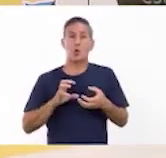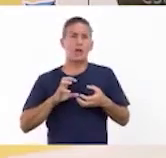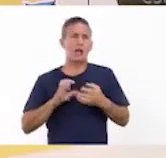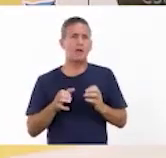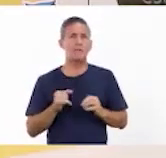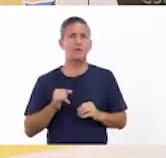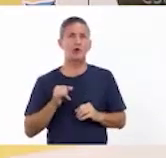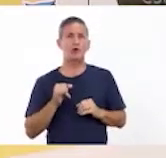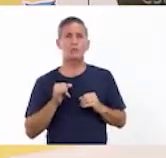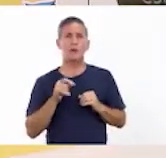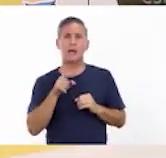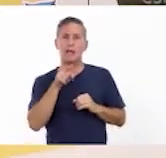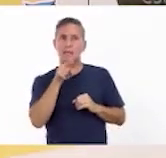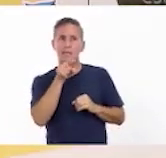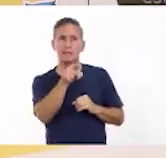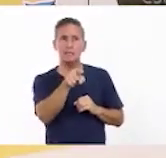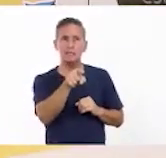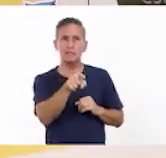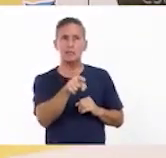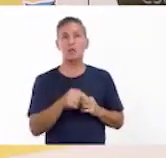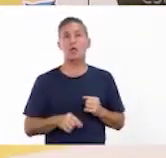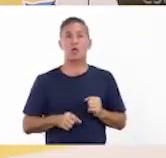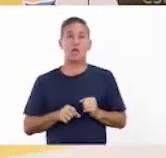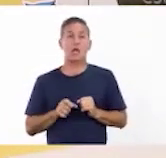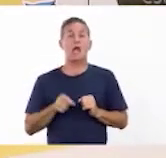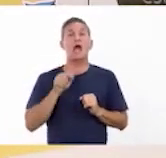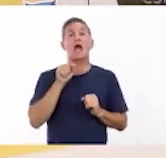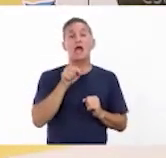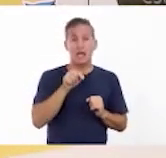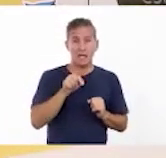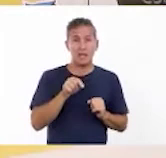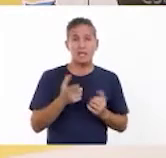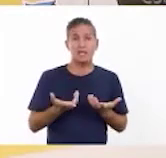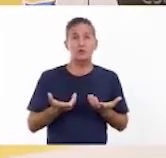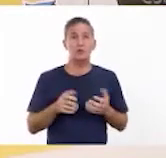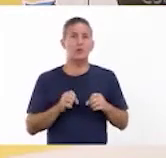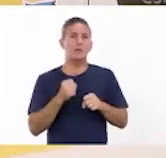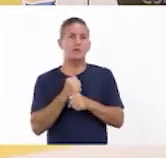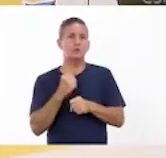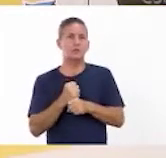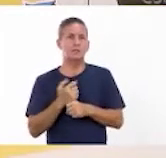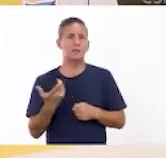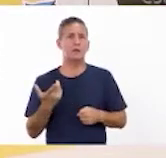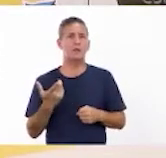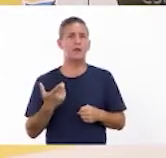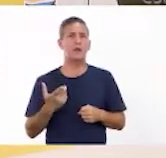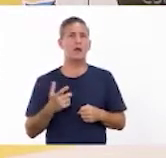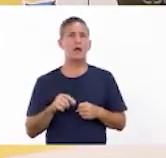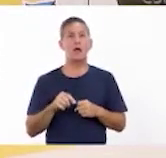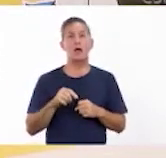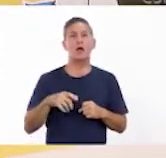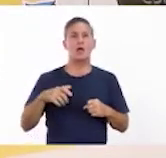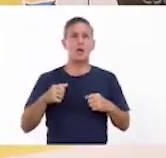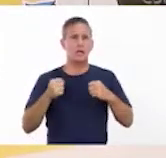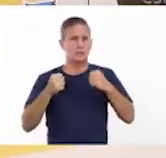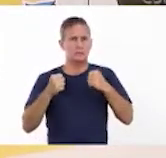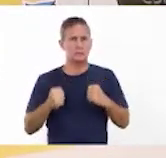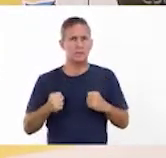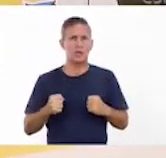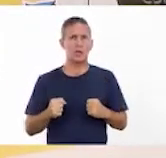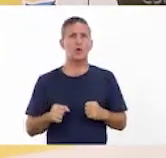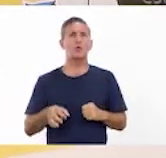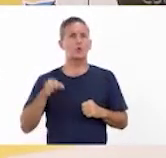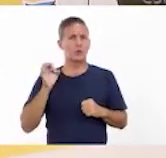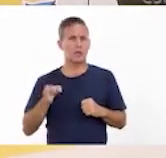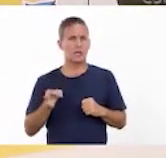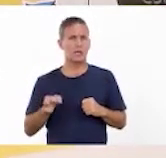gramaticales con el modo indicativo. Recuerden que también esto lo habíamos trabajado. Modo indicativo, la acción tiene